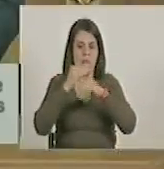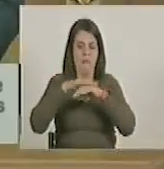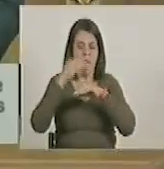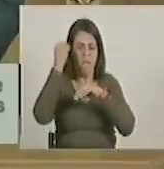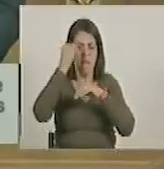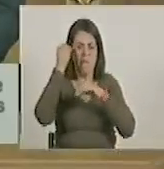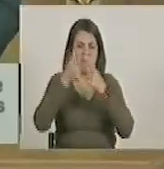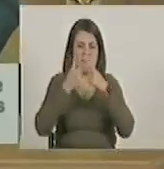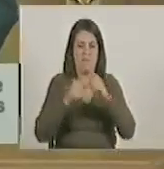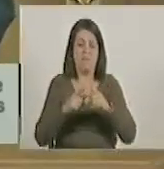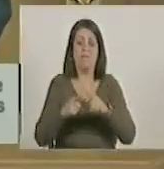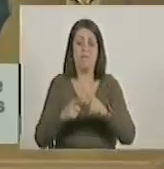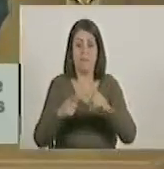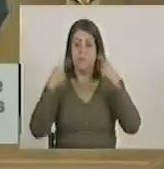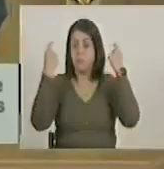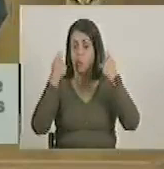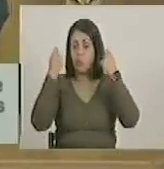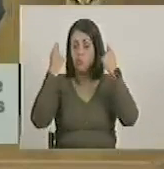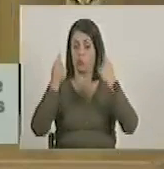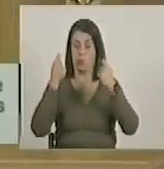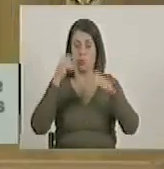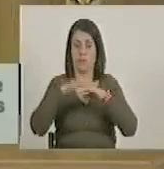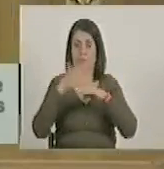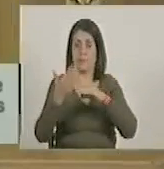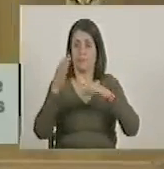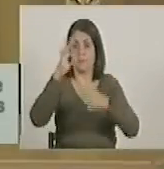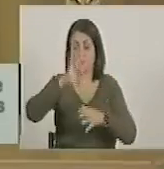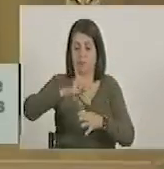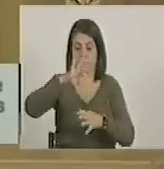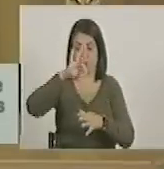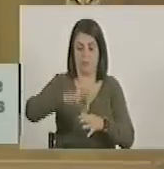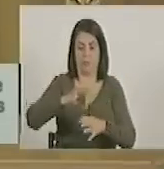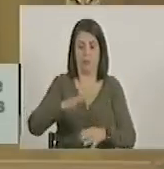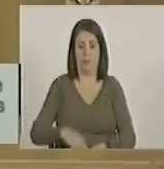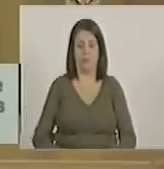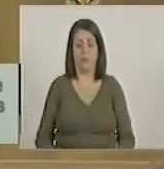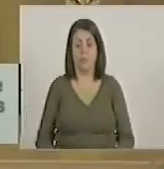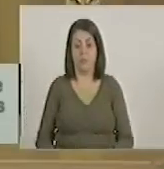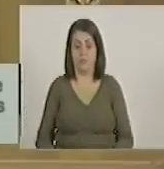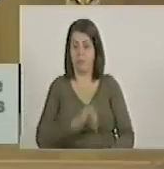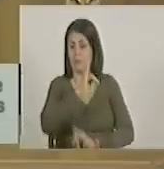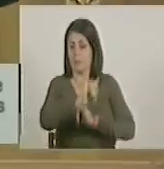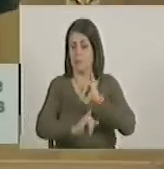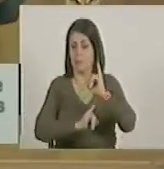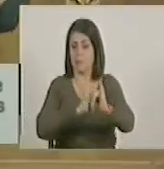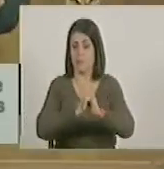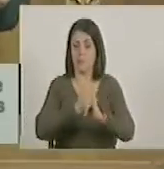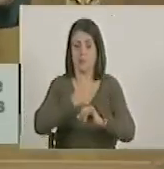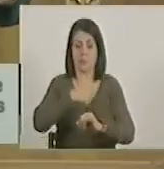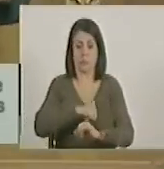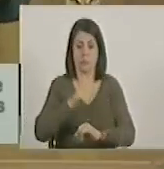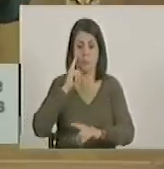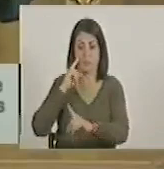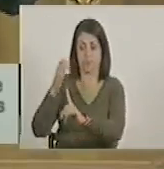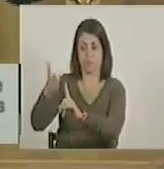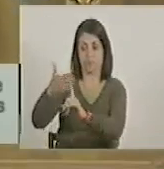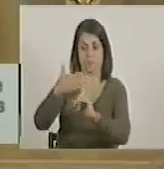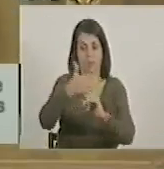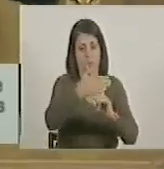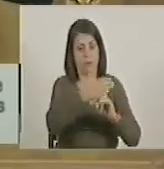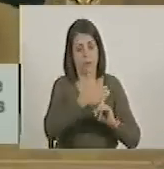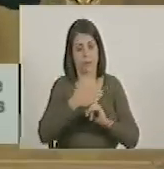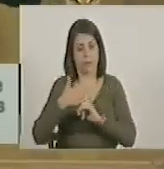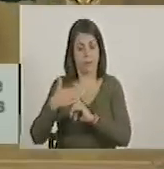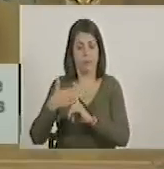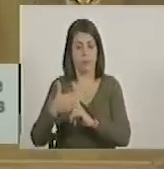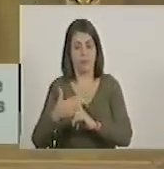ser de exportaciones y de promoción de las inversiones a nivel internacional, donde nosotros estemos captando